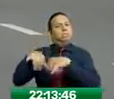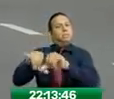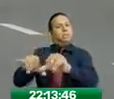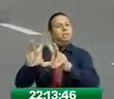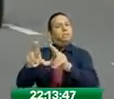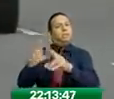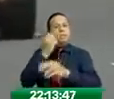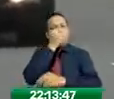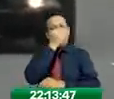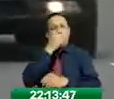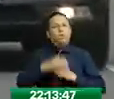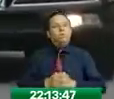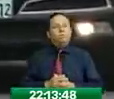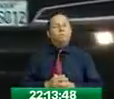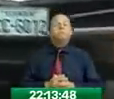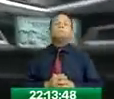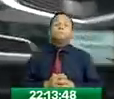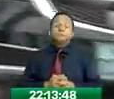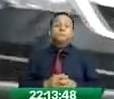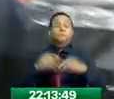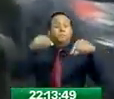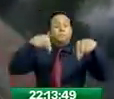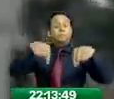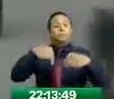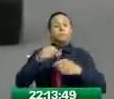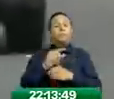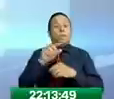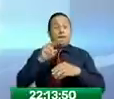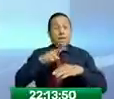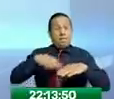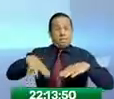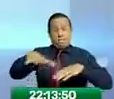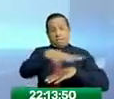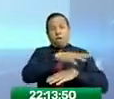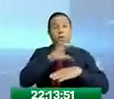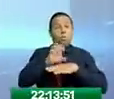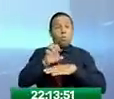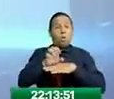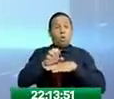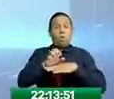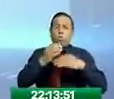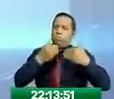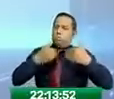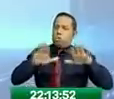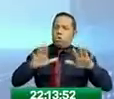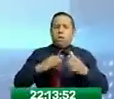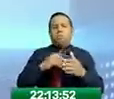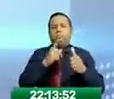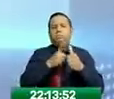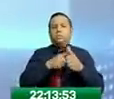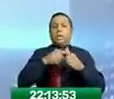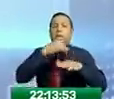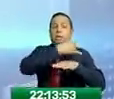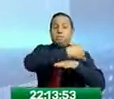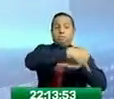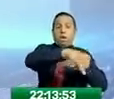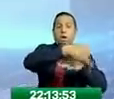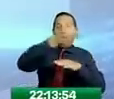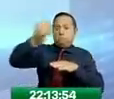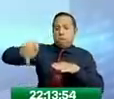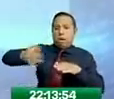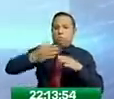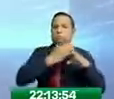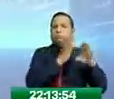Estas son las normas obligatorias que permanecen en julio a nivel nacional sin importar el color del semáforo. Cerradas las fronteras terrestres, suspendidas las